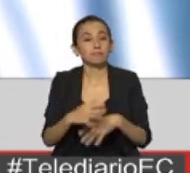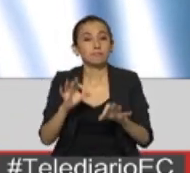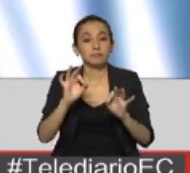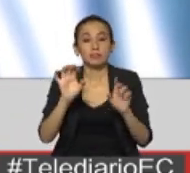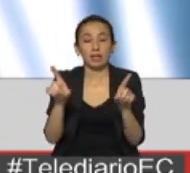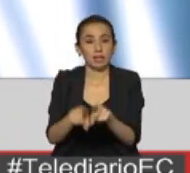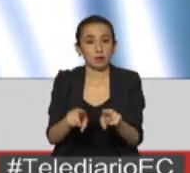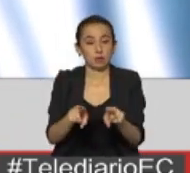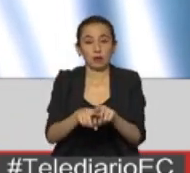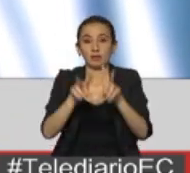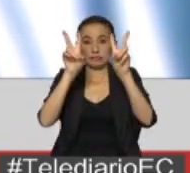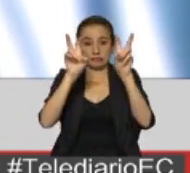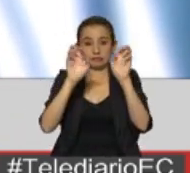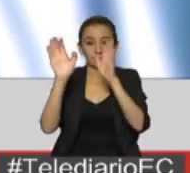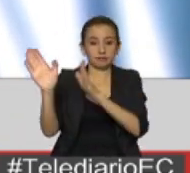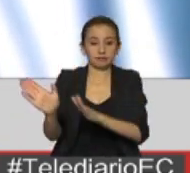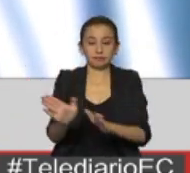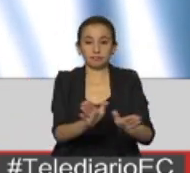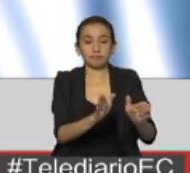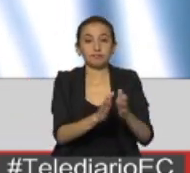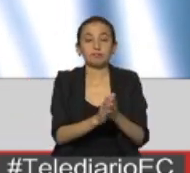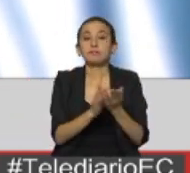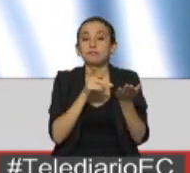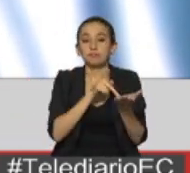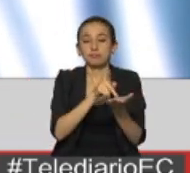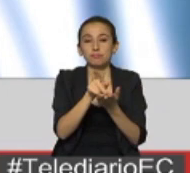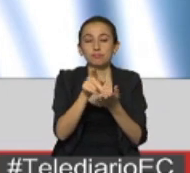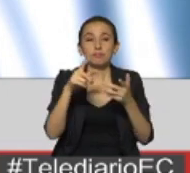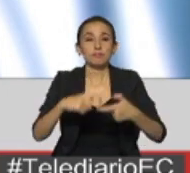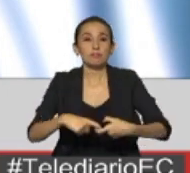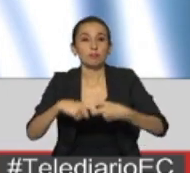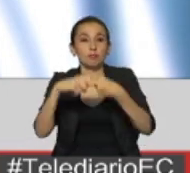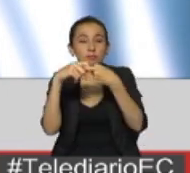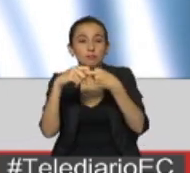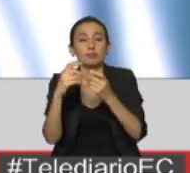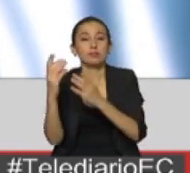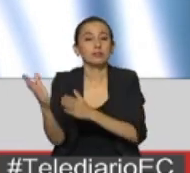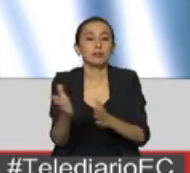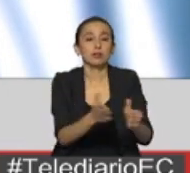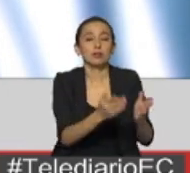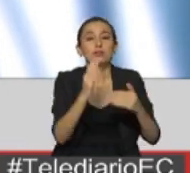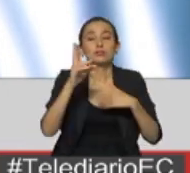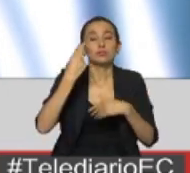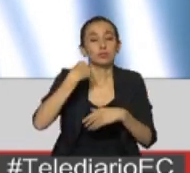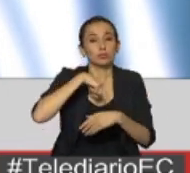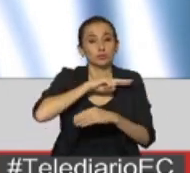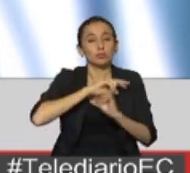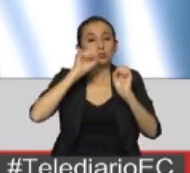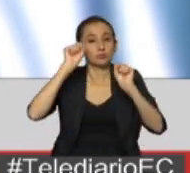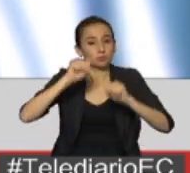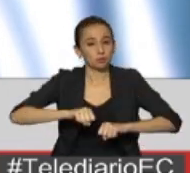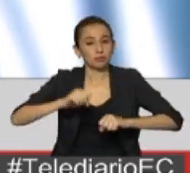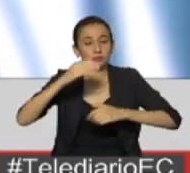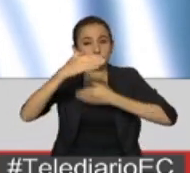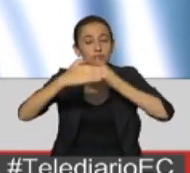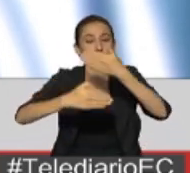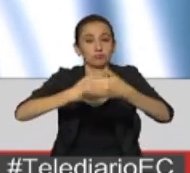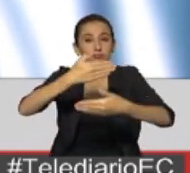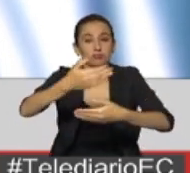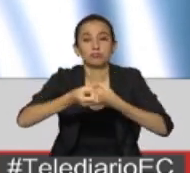mismo lapso que están suspendidos los pagos, en donde nos encontramos en moratoria, nosotros podemos también,